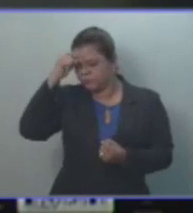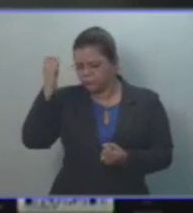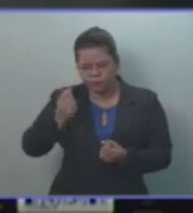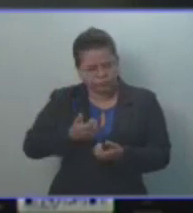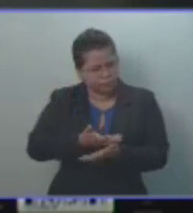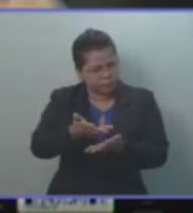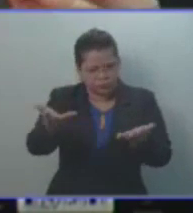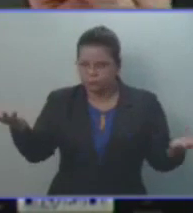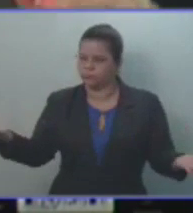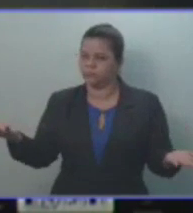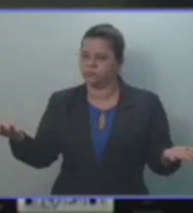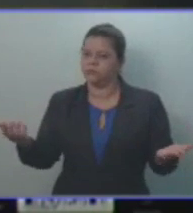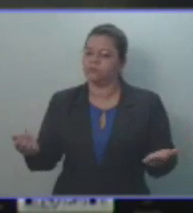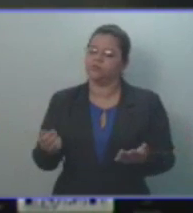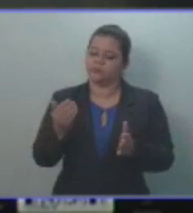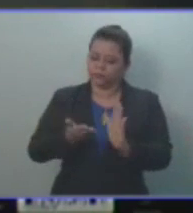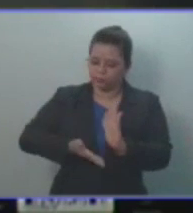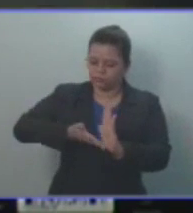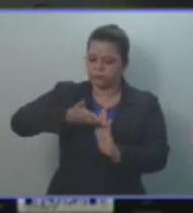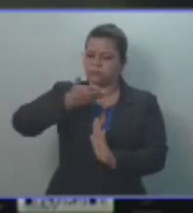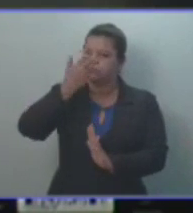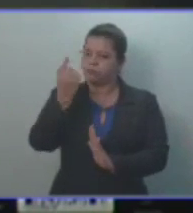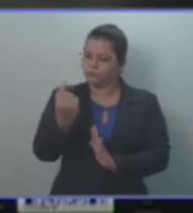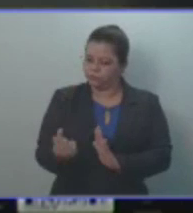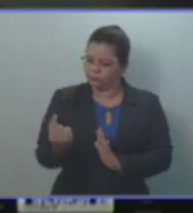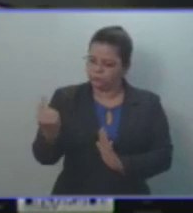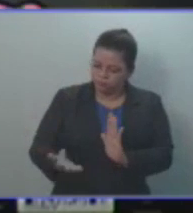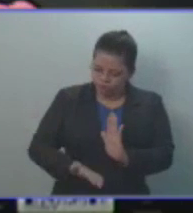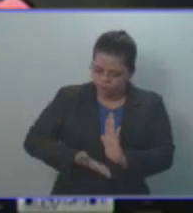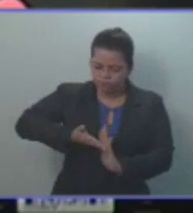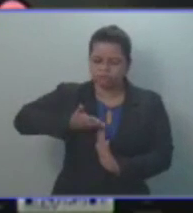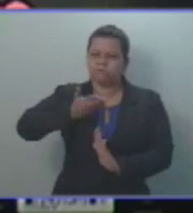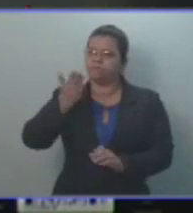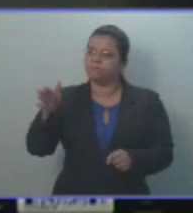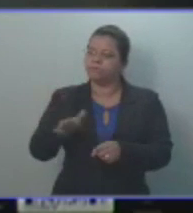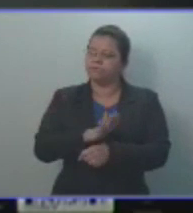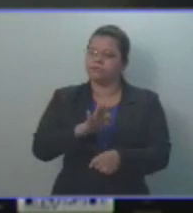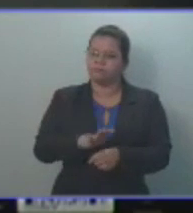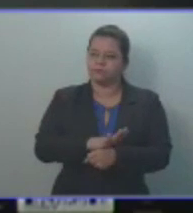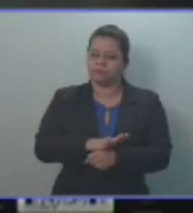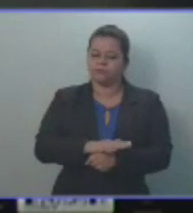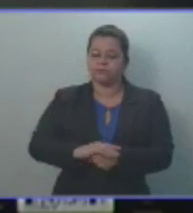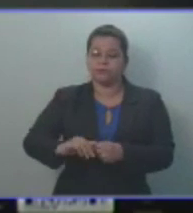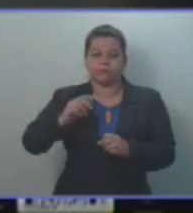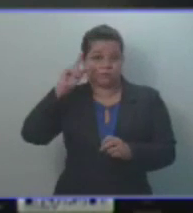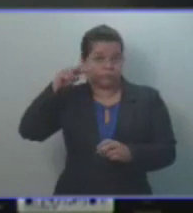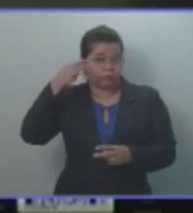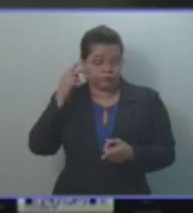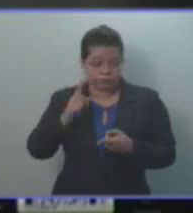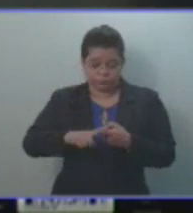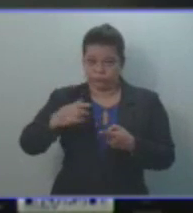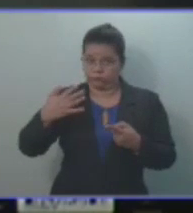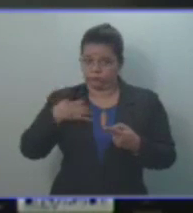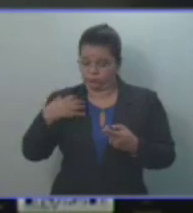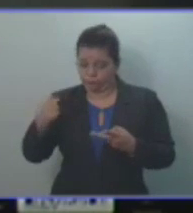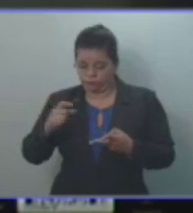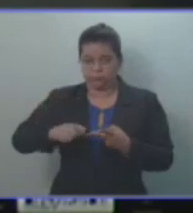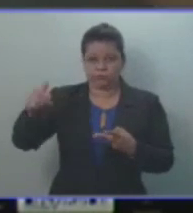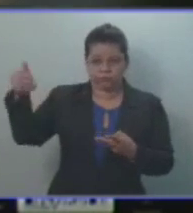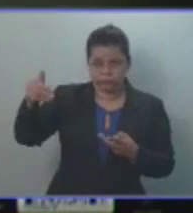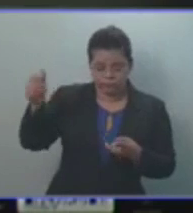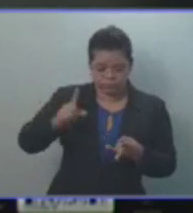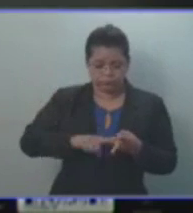Es un desarrollo humano integral que contemple educación, salud e